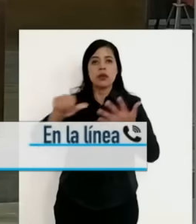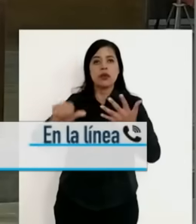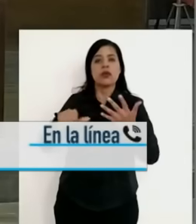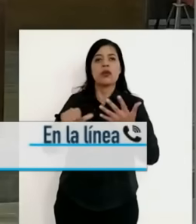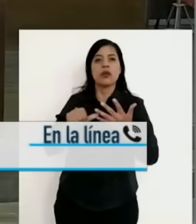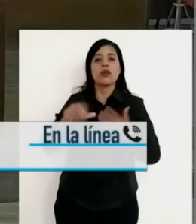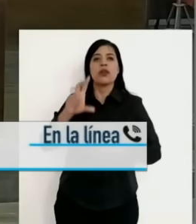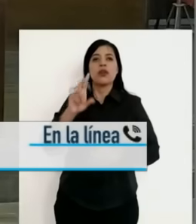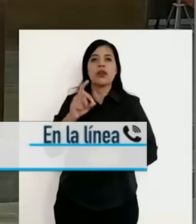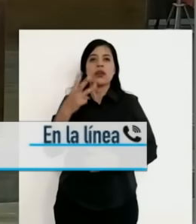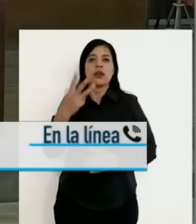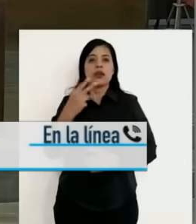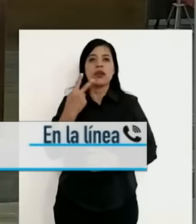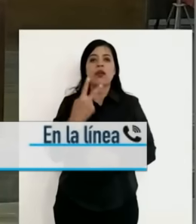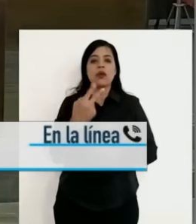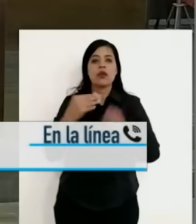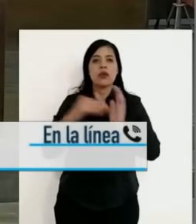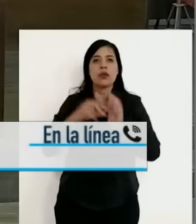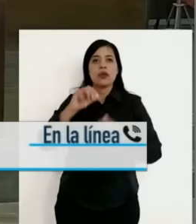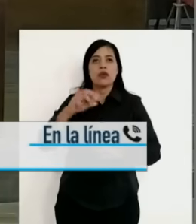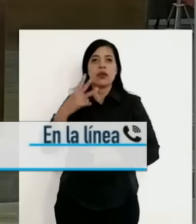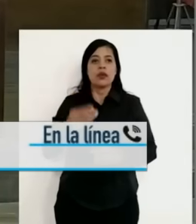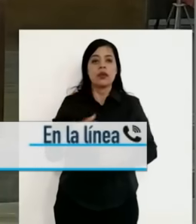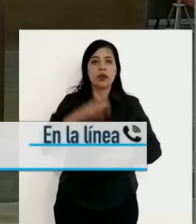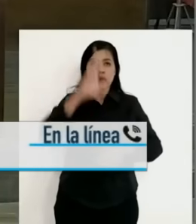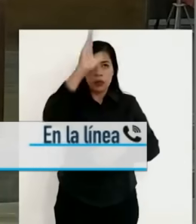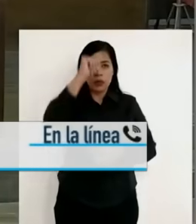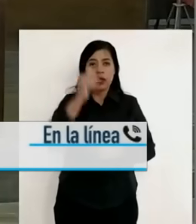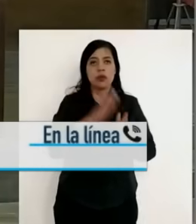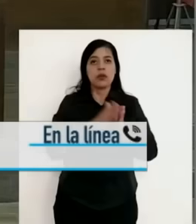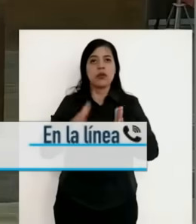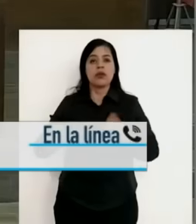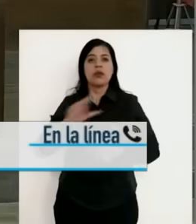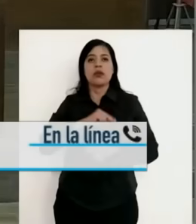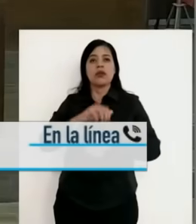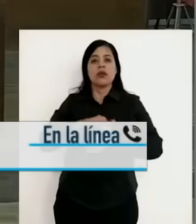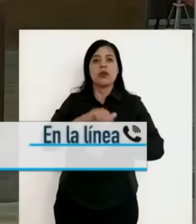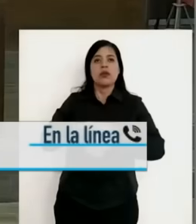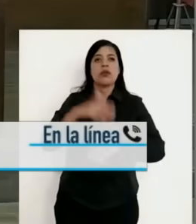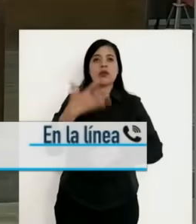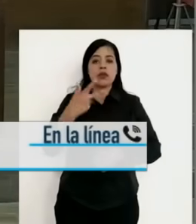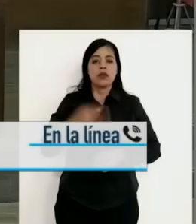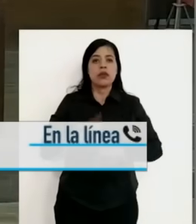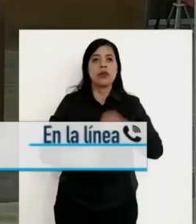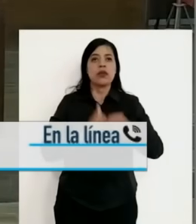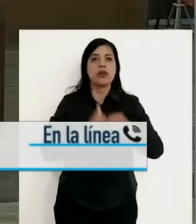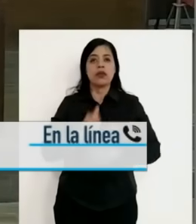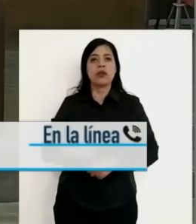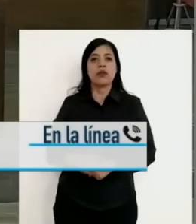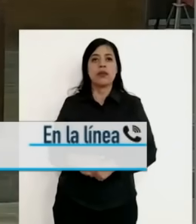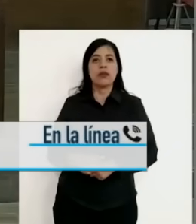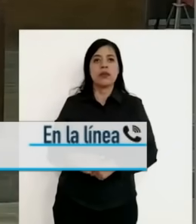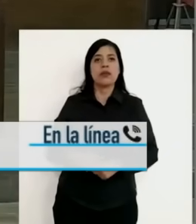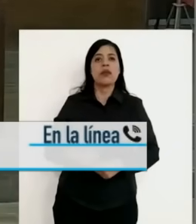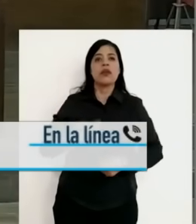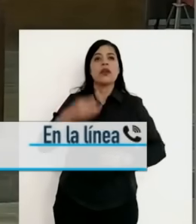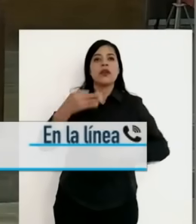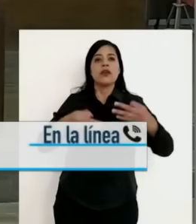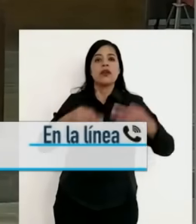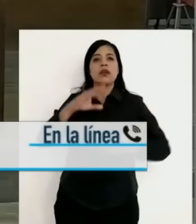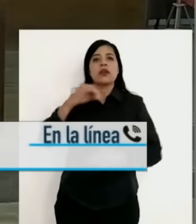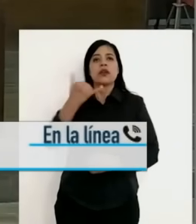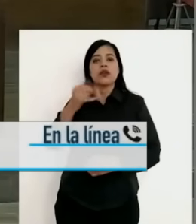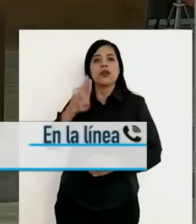que nuestro dirigente nacional el día de ayer se trasladara fuera de agenda aquí a Monterrey para decir claro